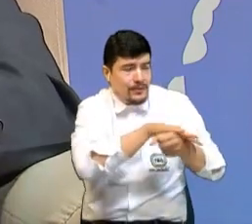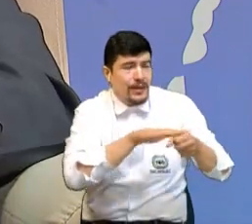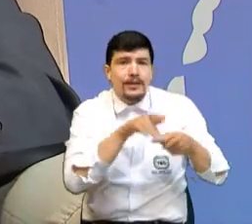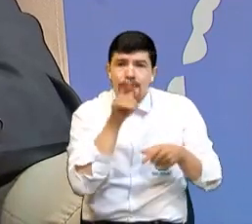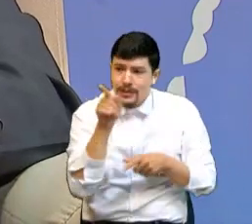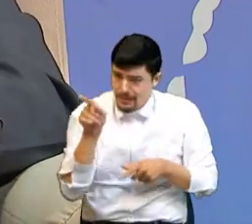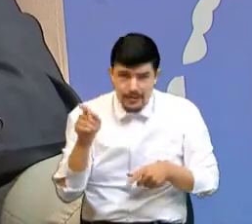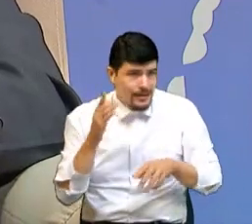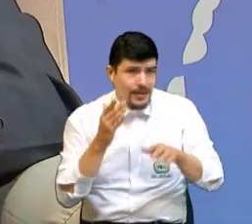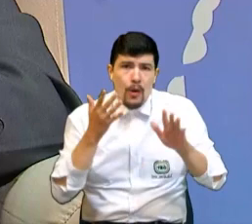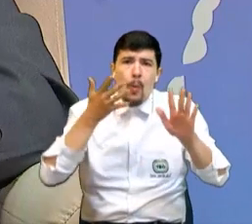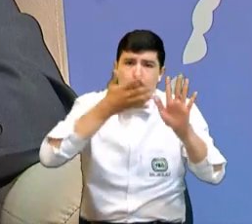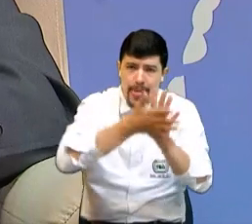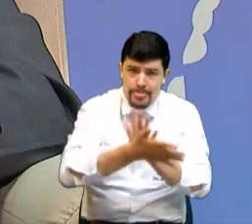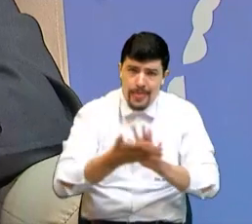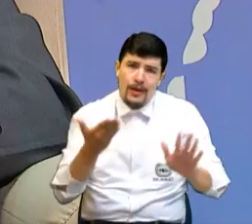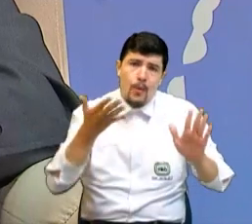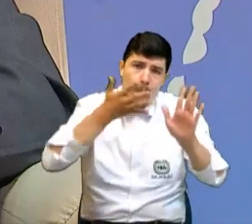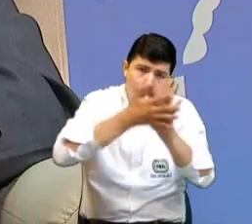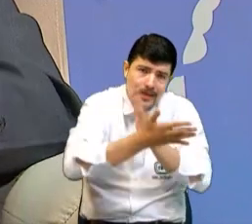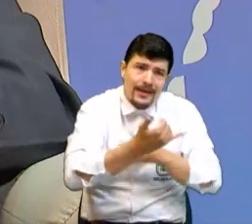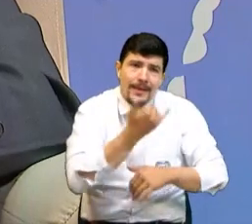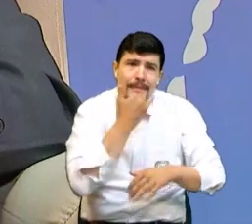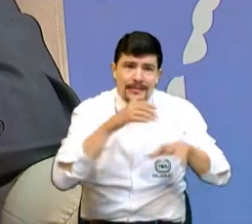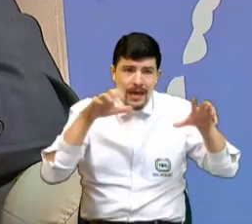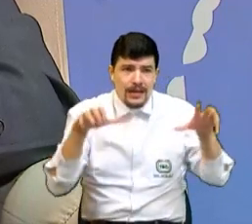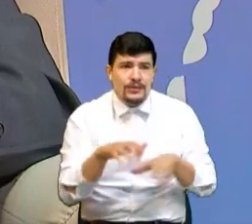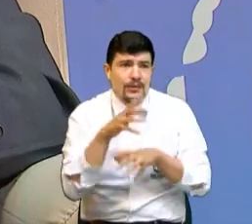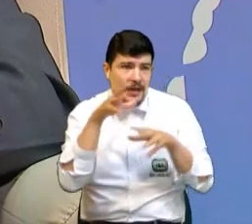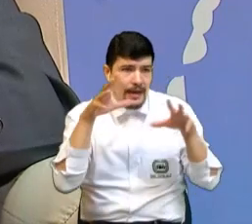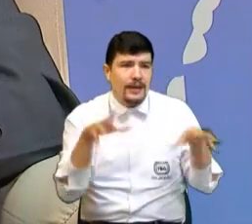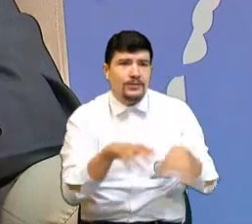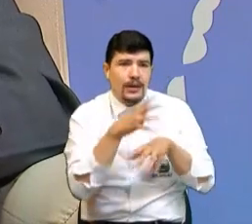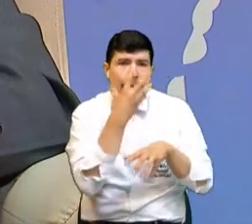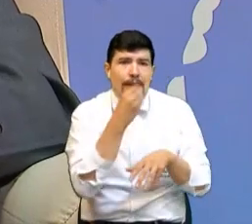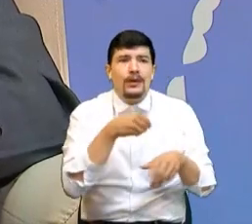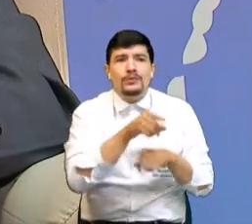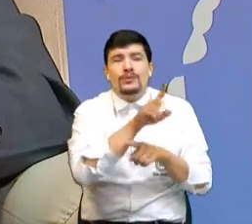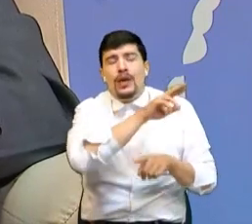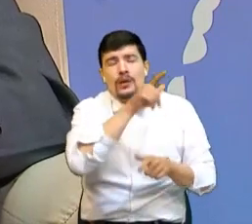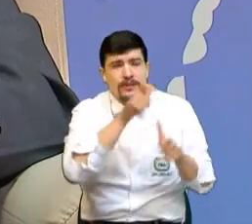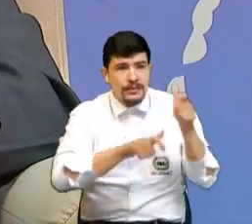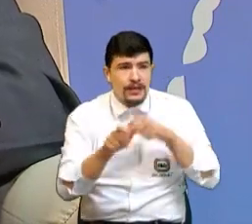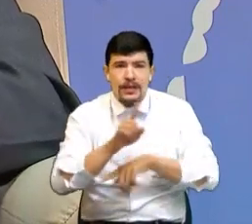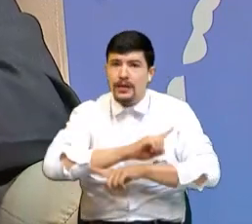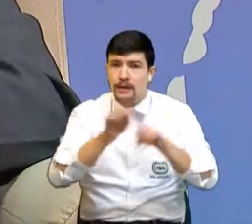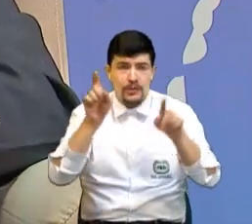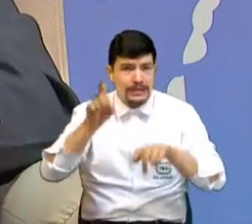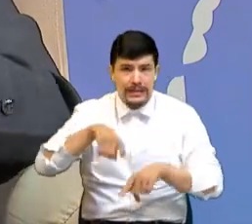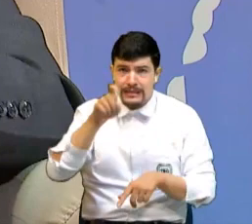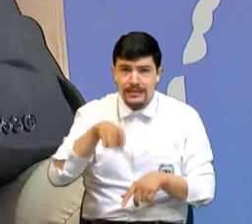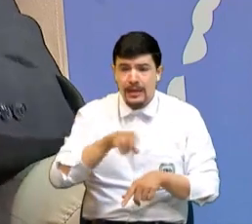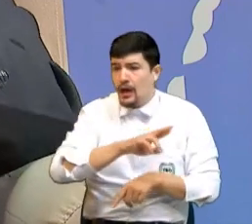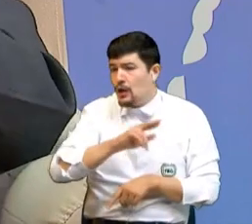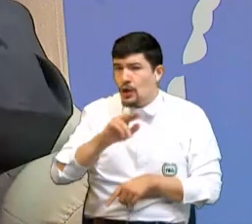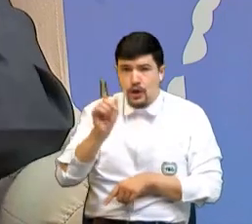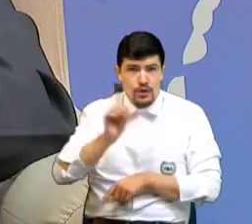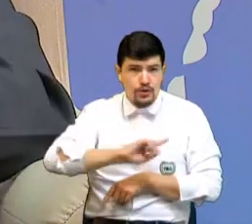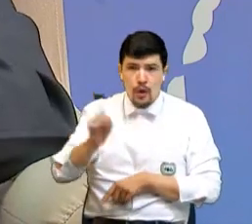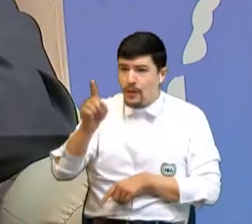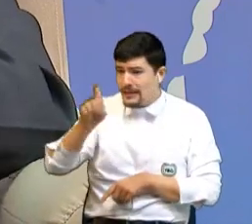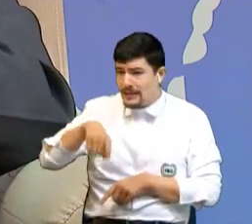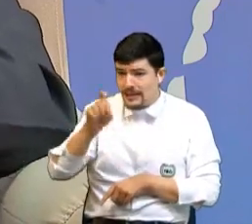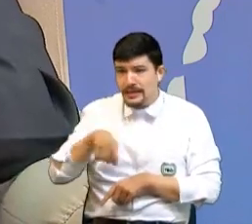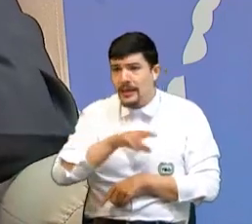mencionar los eventuales hechos delictivos de otras personas. No se necesita, insisto, en que las otras personas acudan o